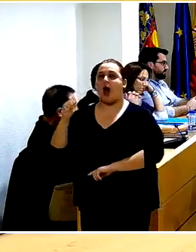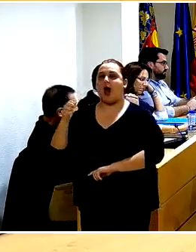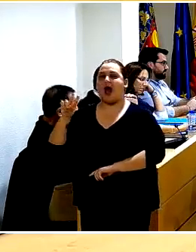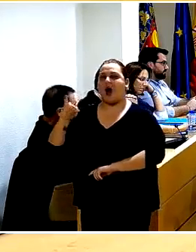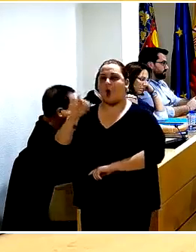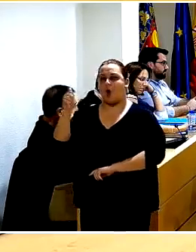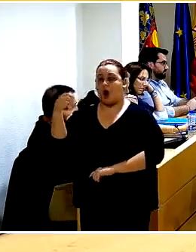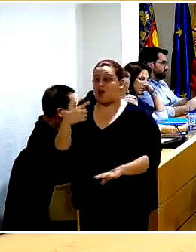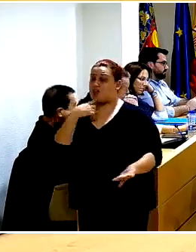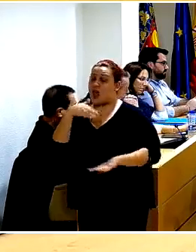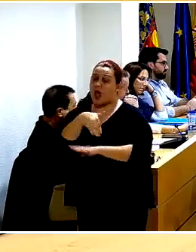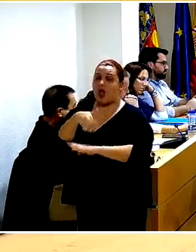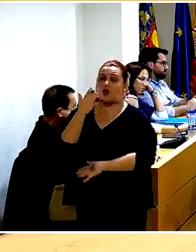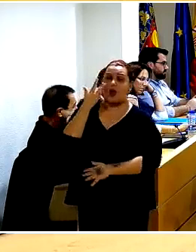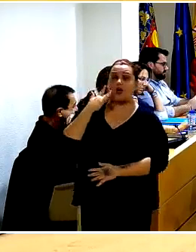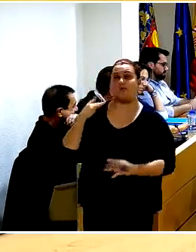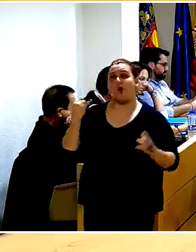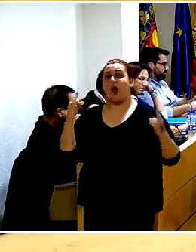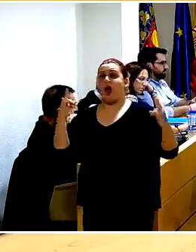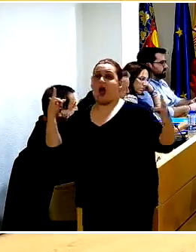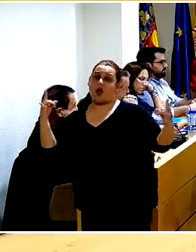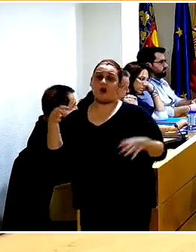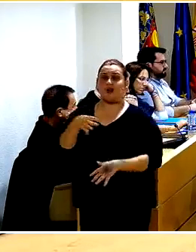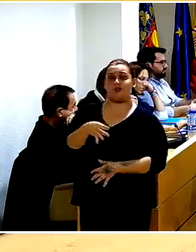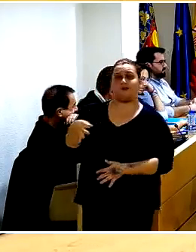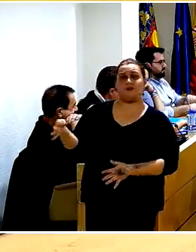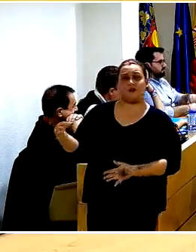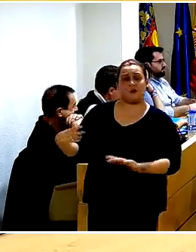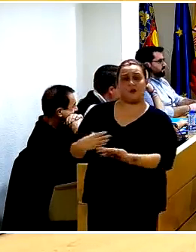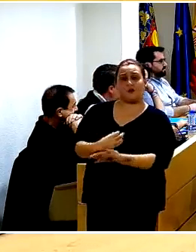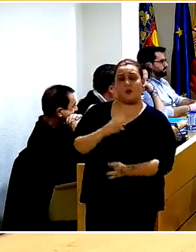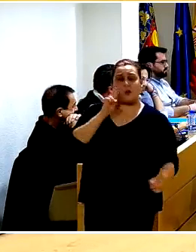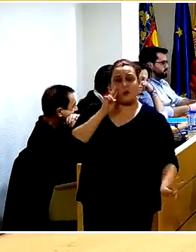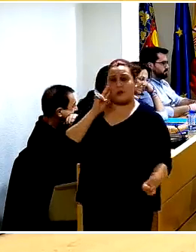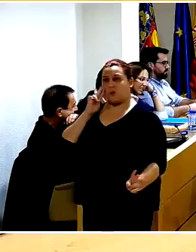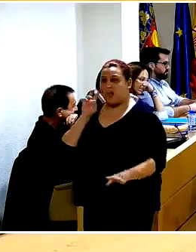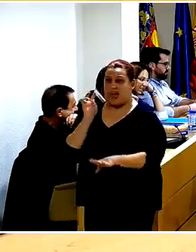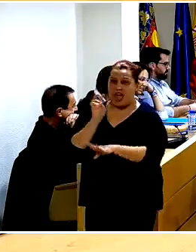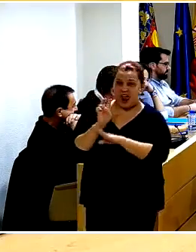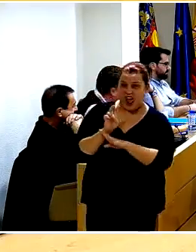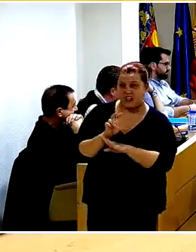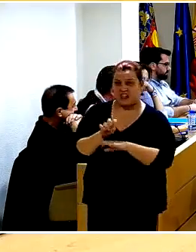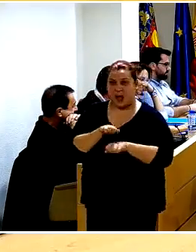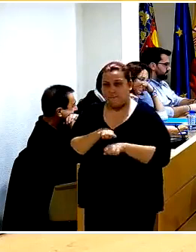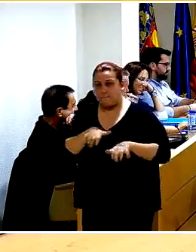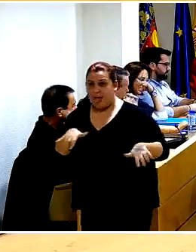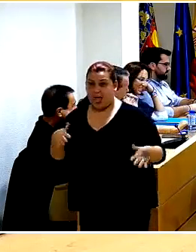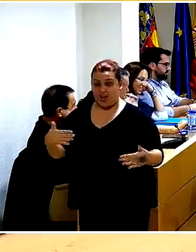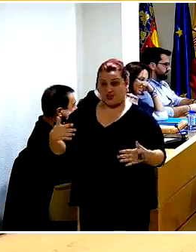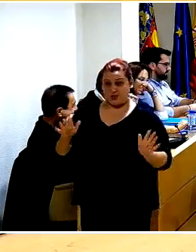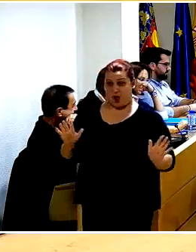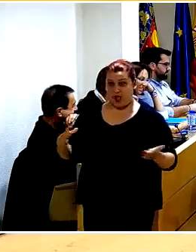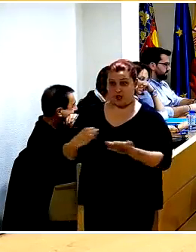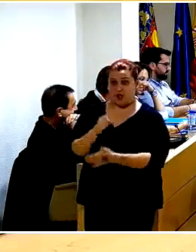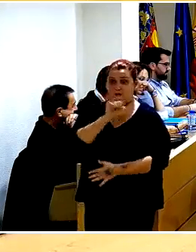están limpias, se protege el arbolado, los jardines están maravillosos, no hay ratas, no hay cucarachas, no hay plagas, todo va fenomenal y además